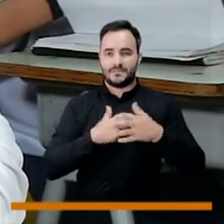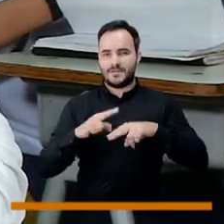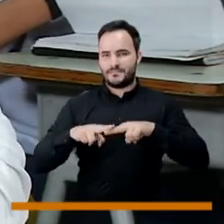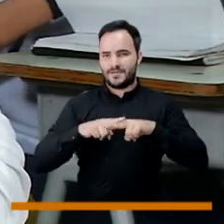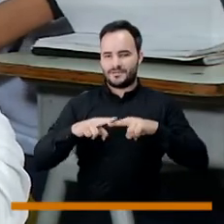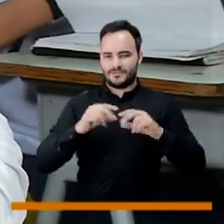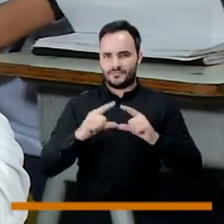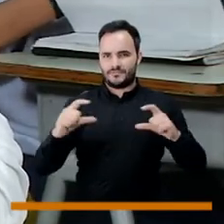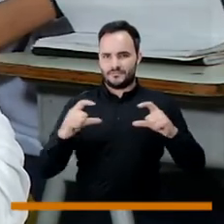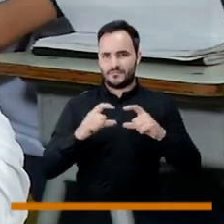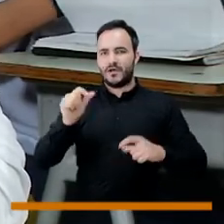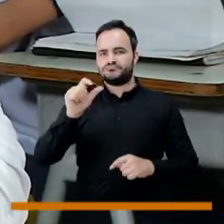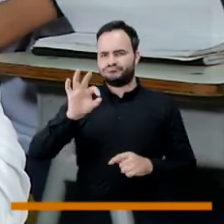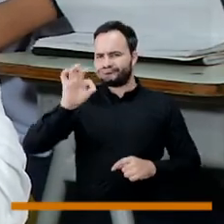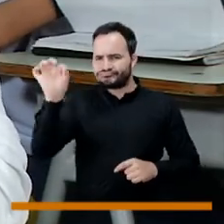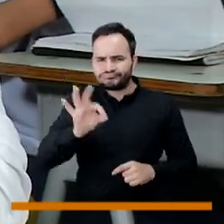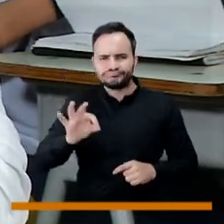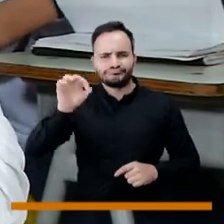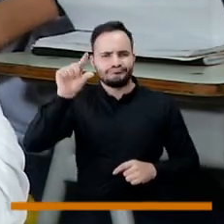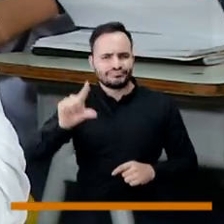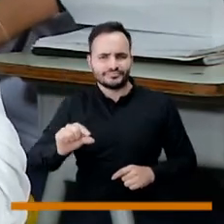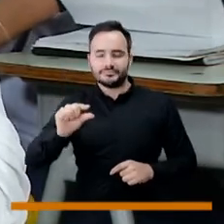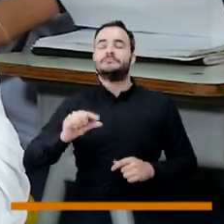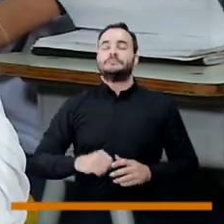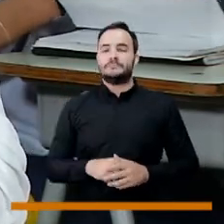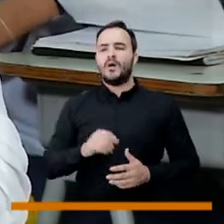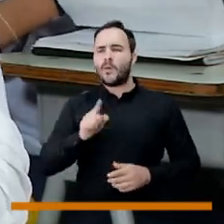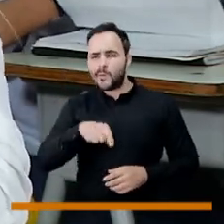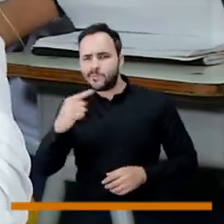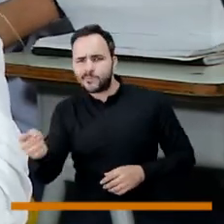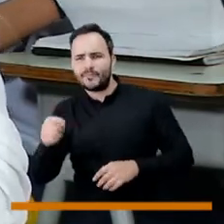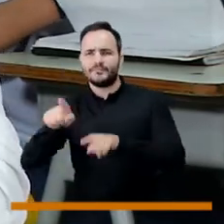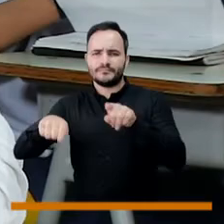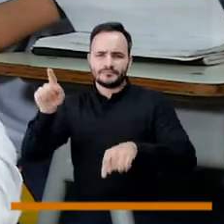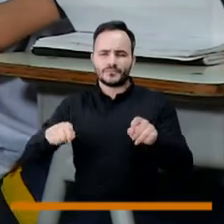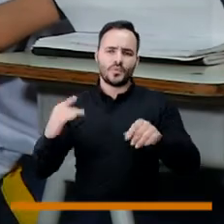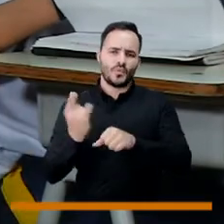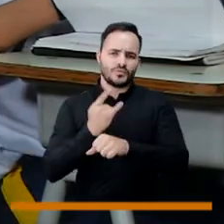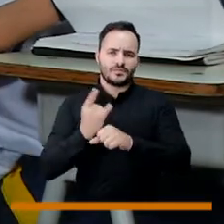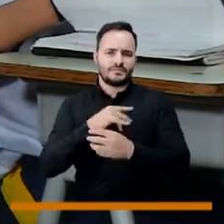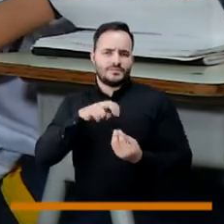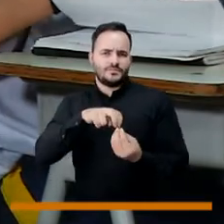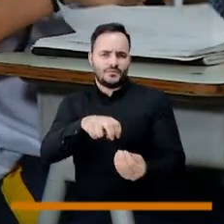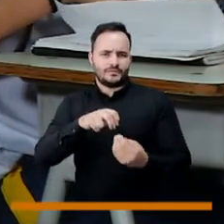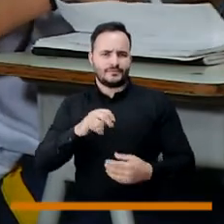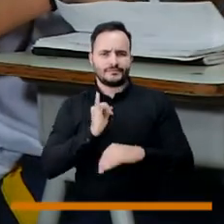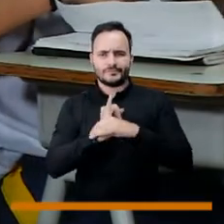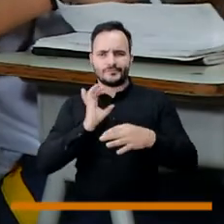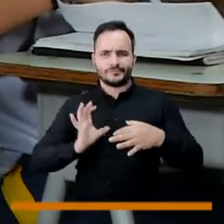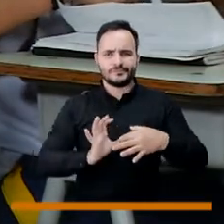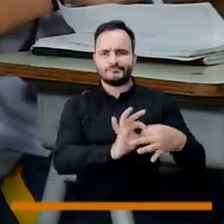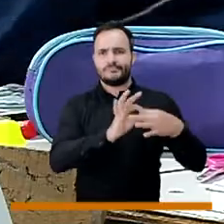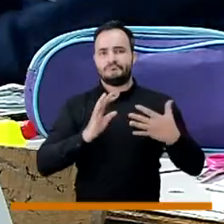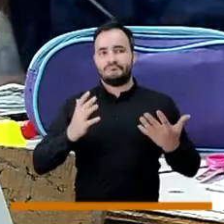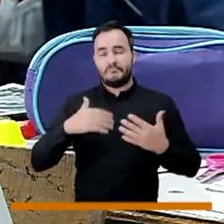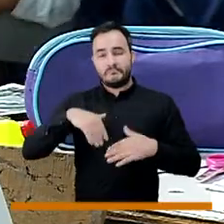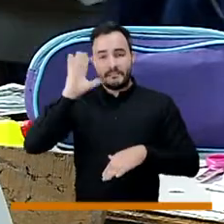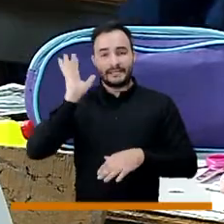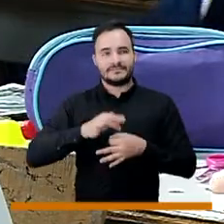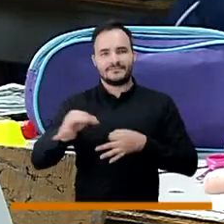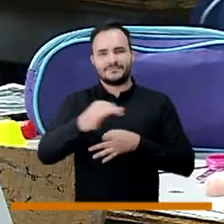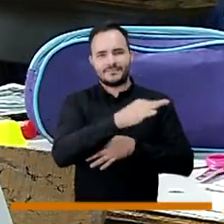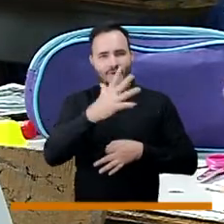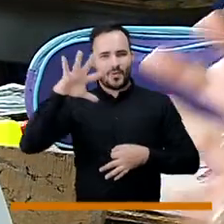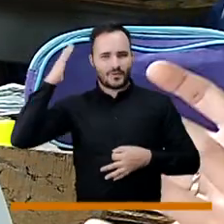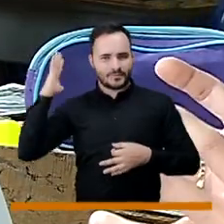beneficiarios metro y por supuesto pues hay una mayor población que hace uso de este tema de transporte escolar sin duda alguna